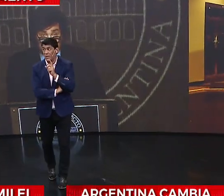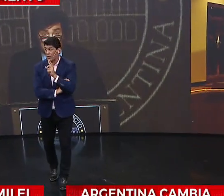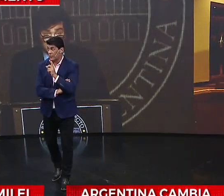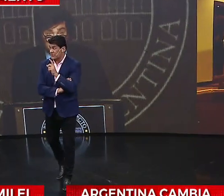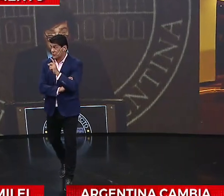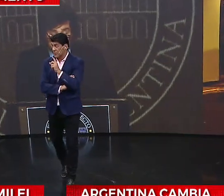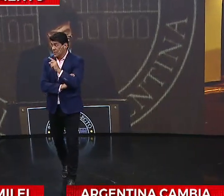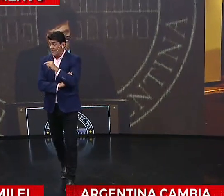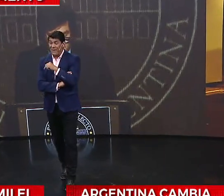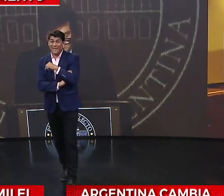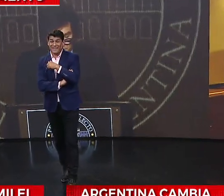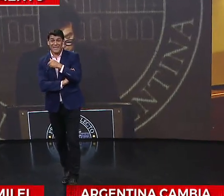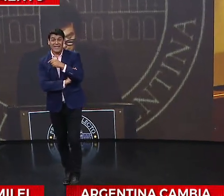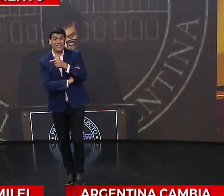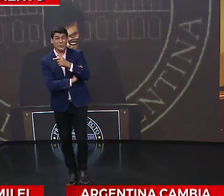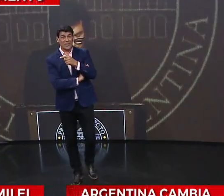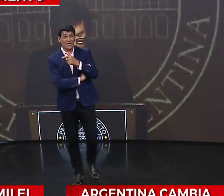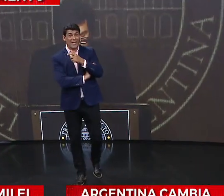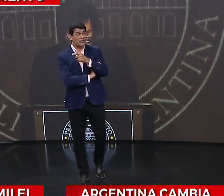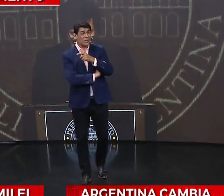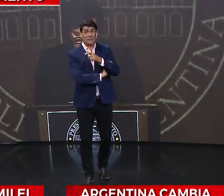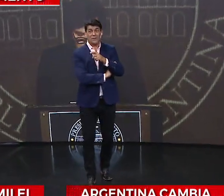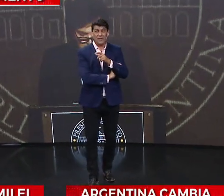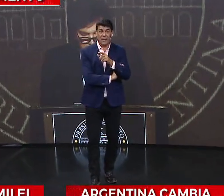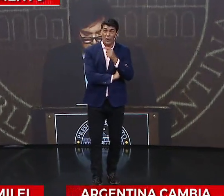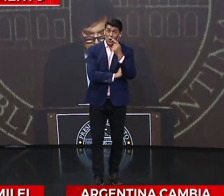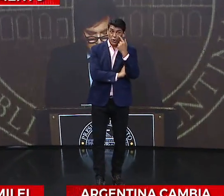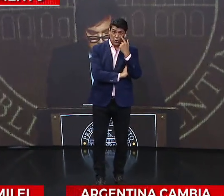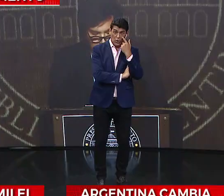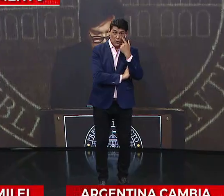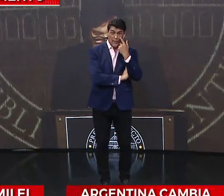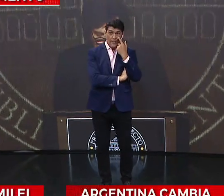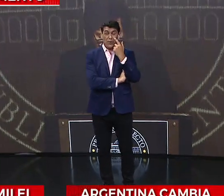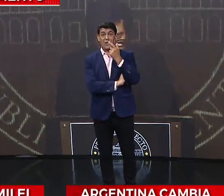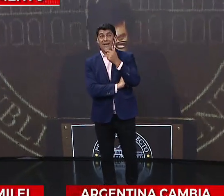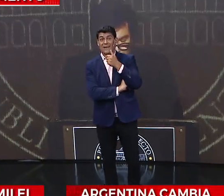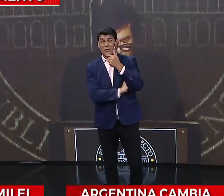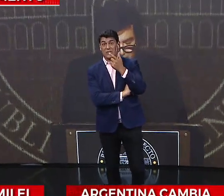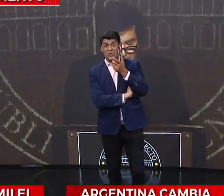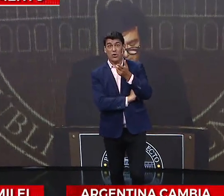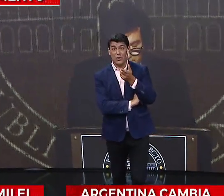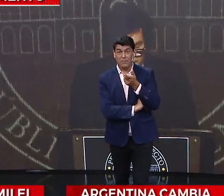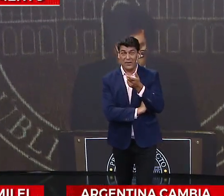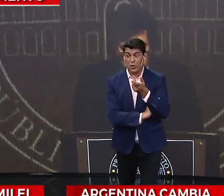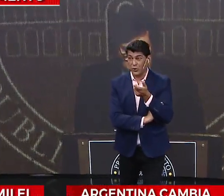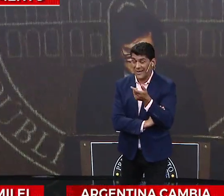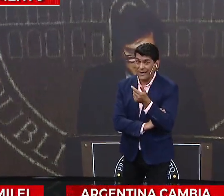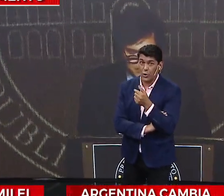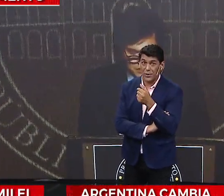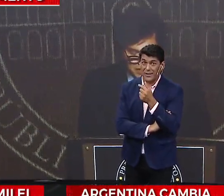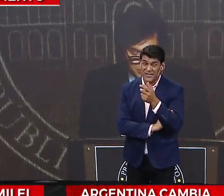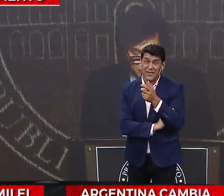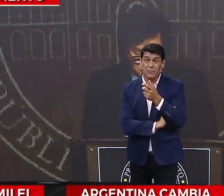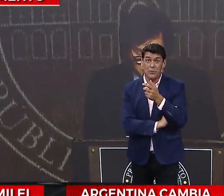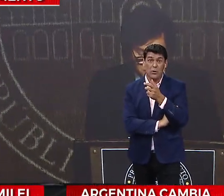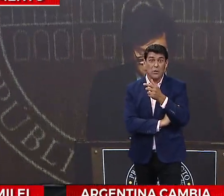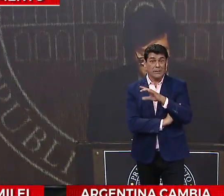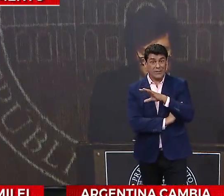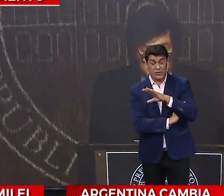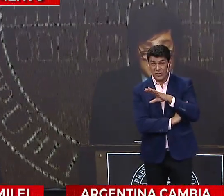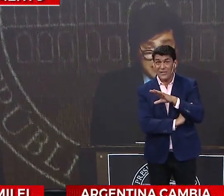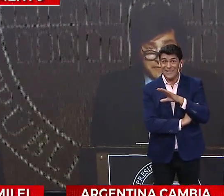negociación en el Congreso. Macri ya le hizo un adelanto a Javier Milei. Ojo, porque en la negociación con el PJ o con el